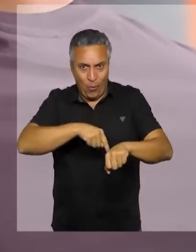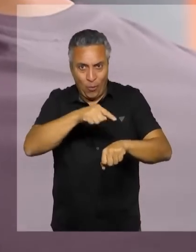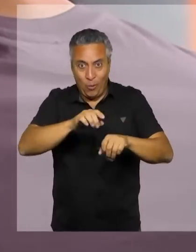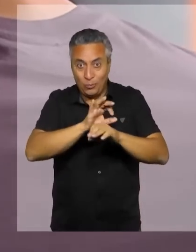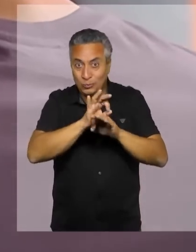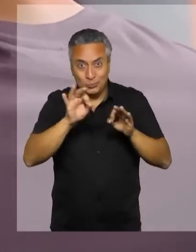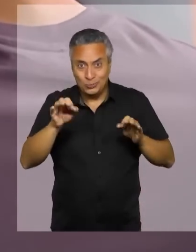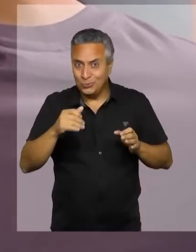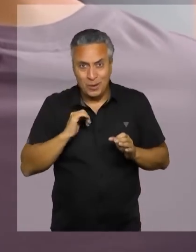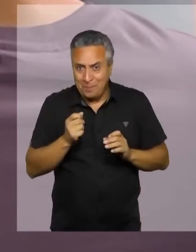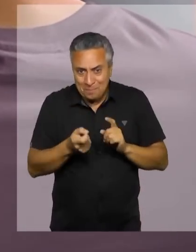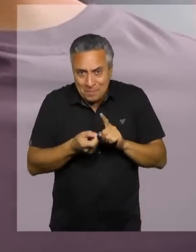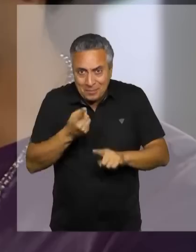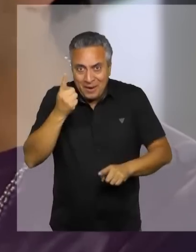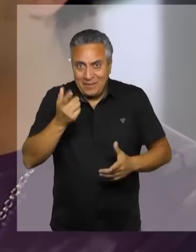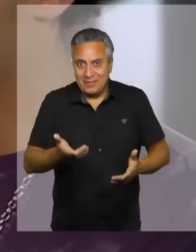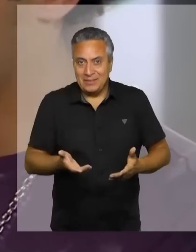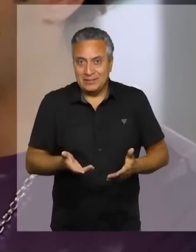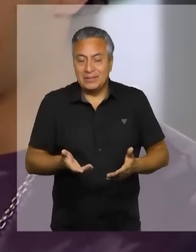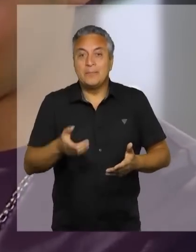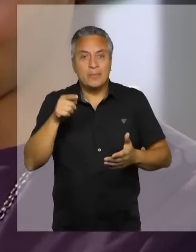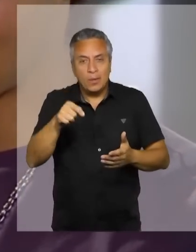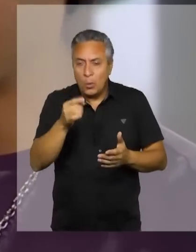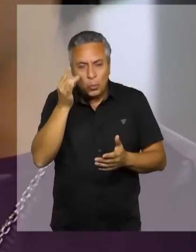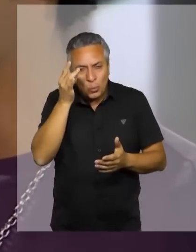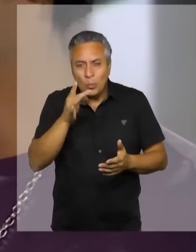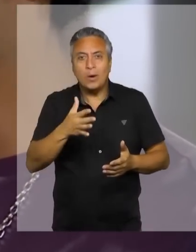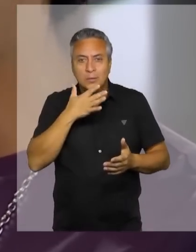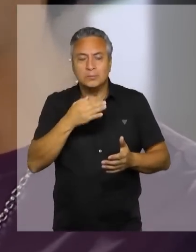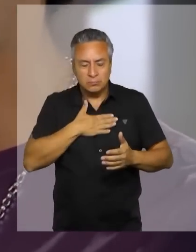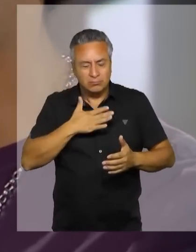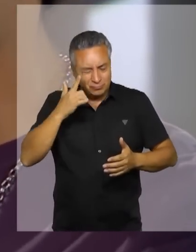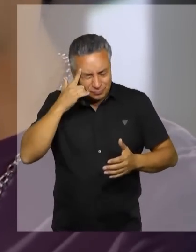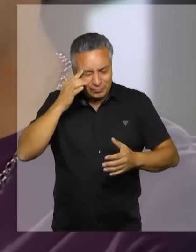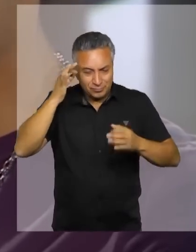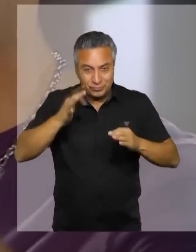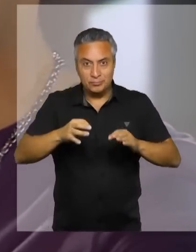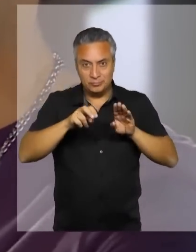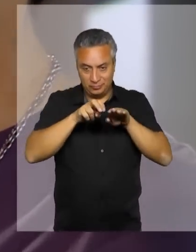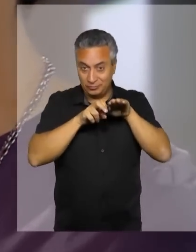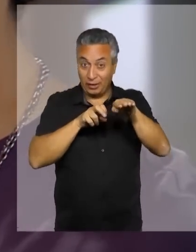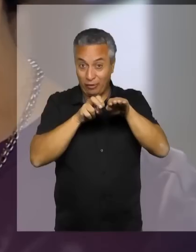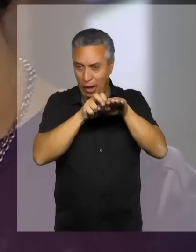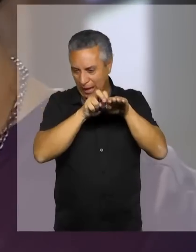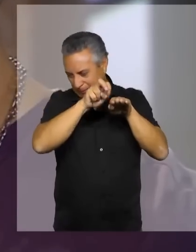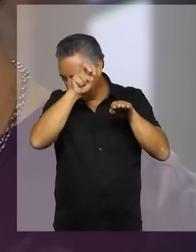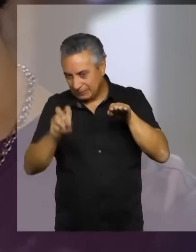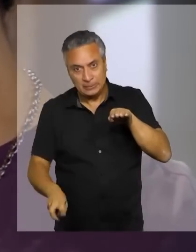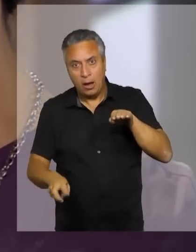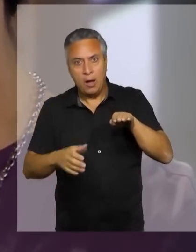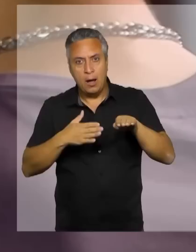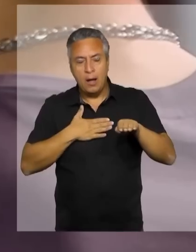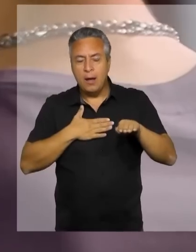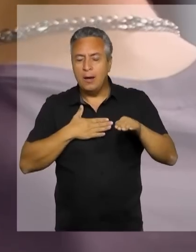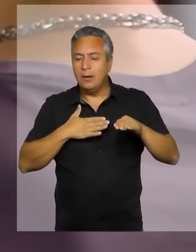encantó. Esto lo único que hace es reafirmarme que haberme bajado de ese avión ha sido la mejor decisión que he podido tomar.